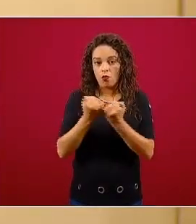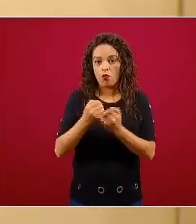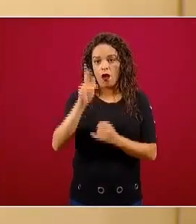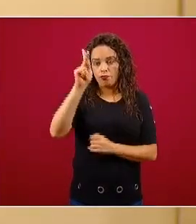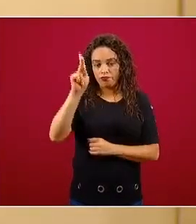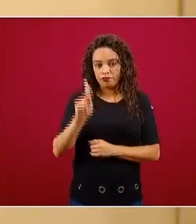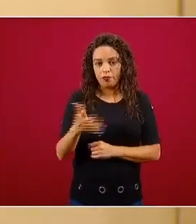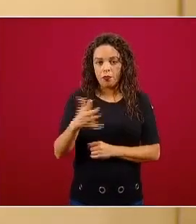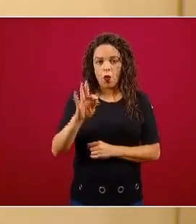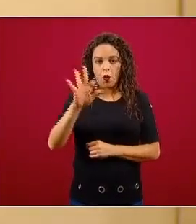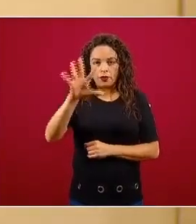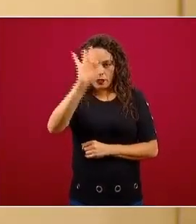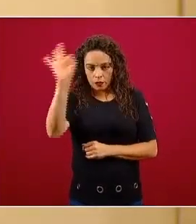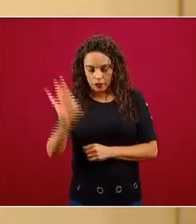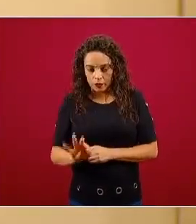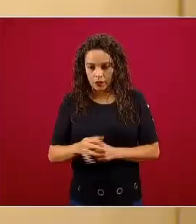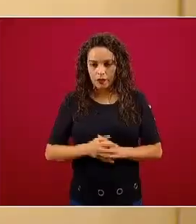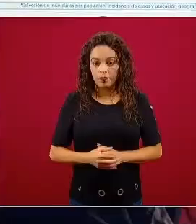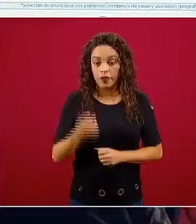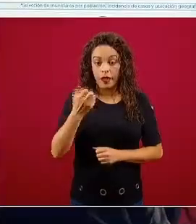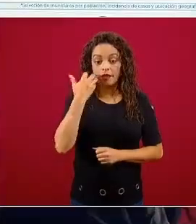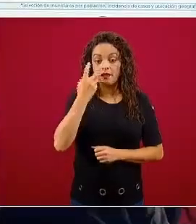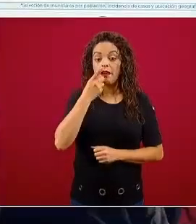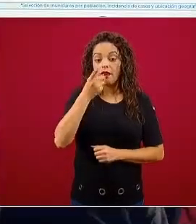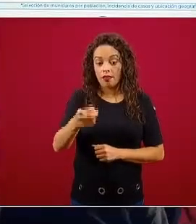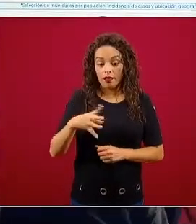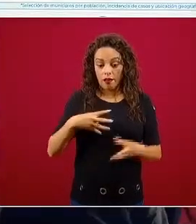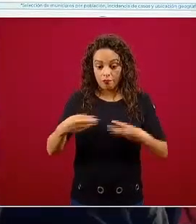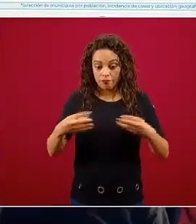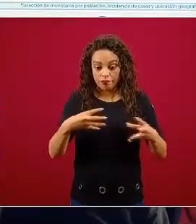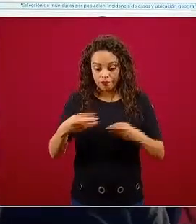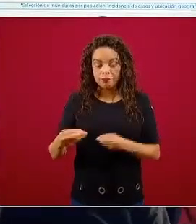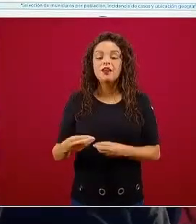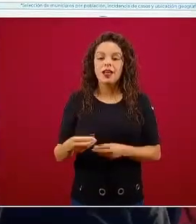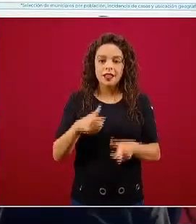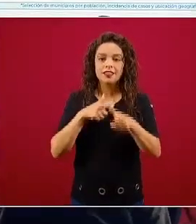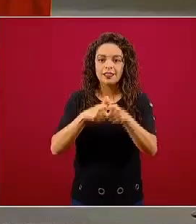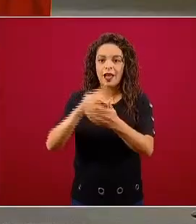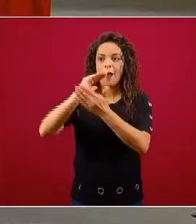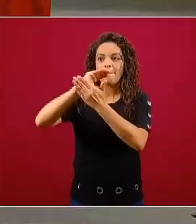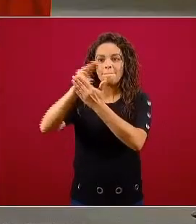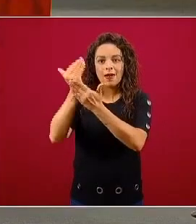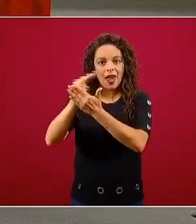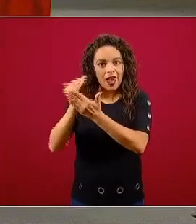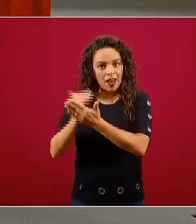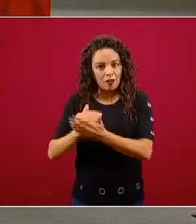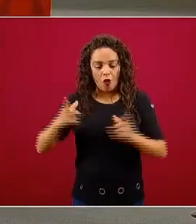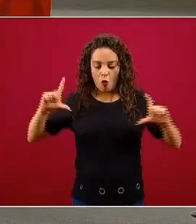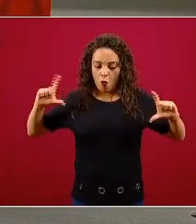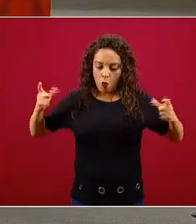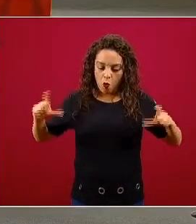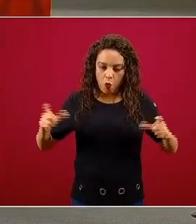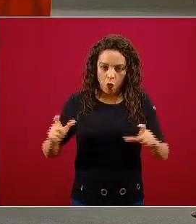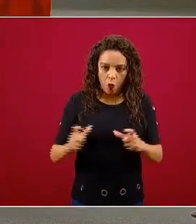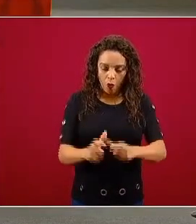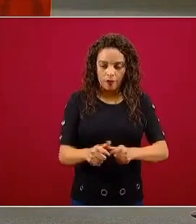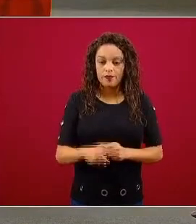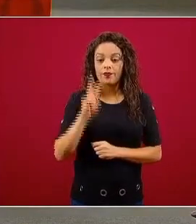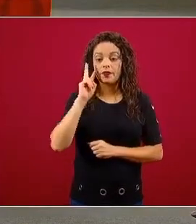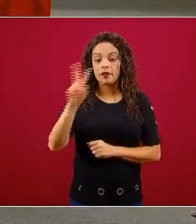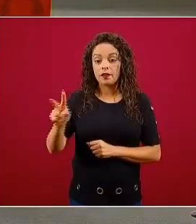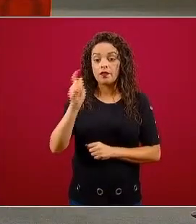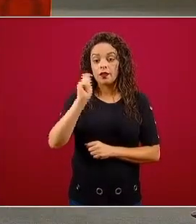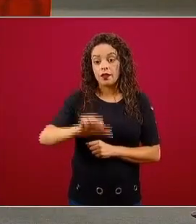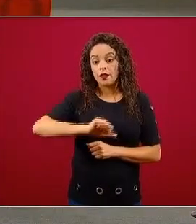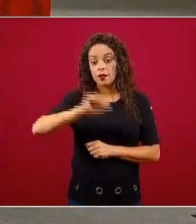una evidencia de que la transmisión continúa en descenso. Veamos la animación del Estado de México y sus